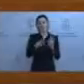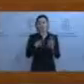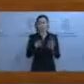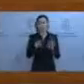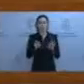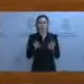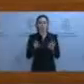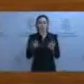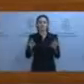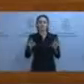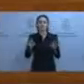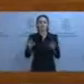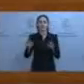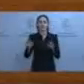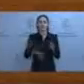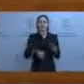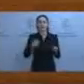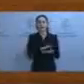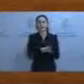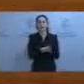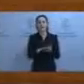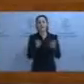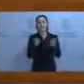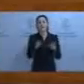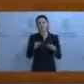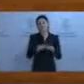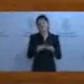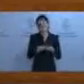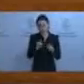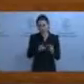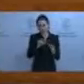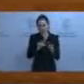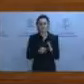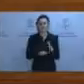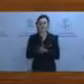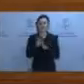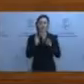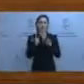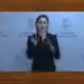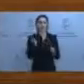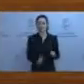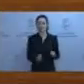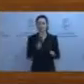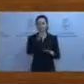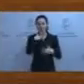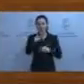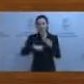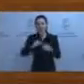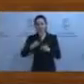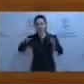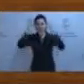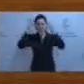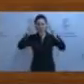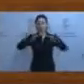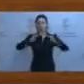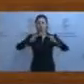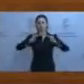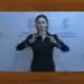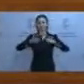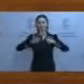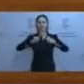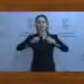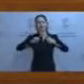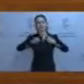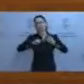ya hemos hablado, ausencia de adecuada utilización de los sistemas de desarrollo profesional, actualización continuada, promoción profesional, la carrera